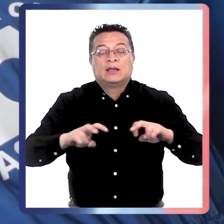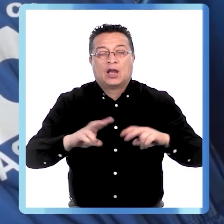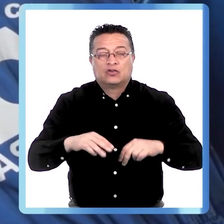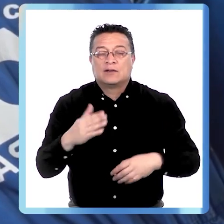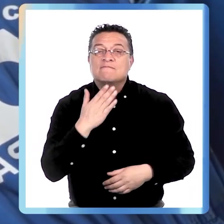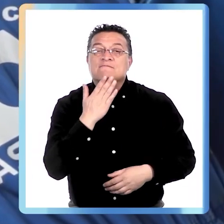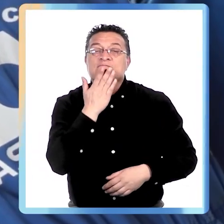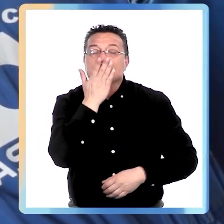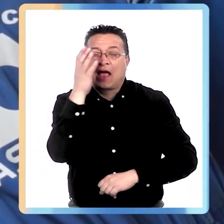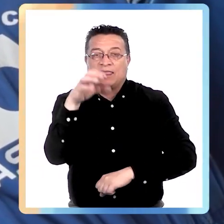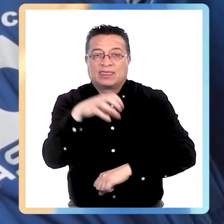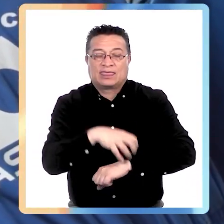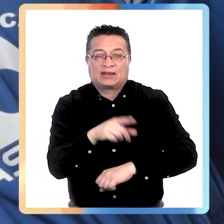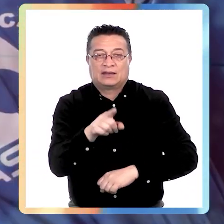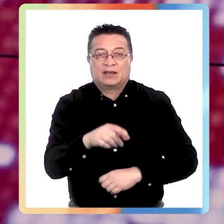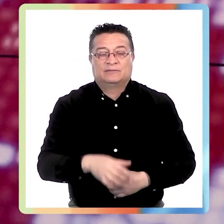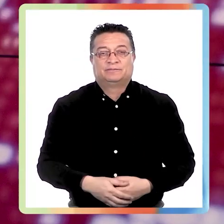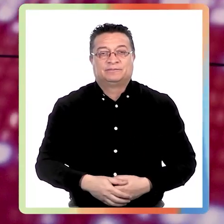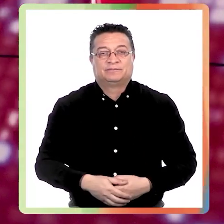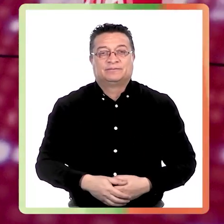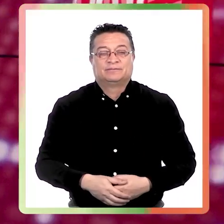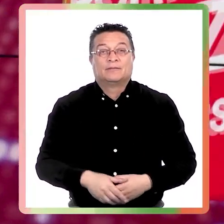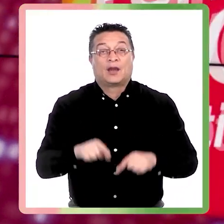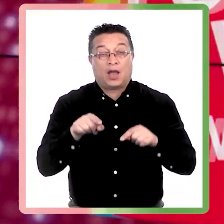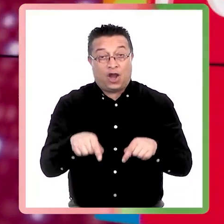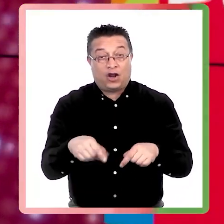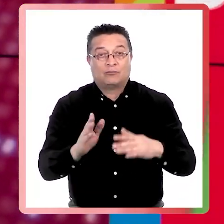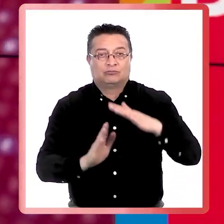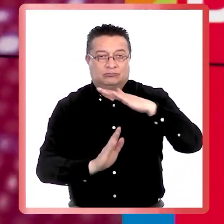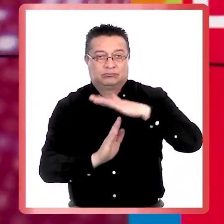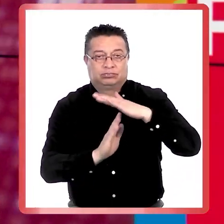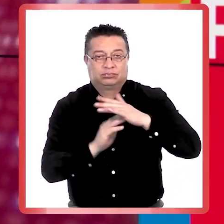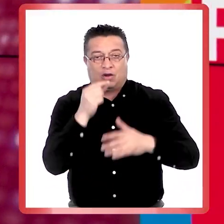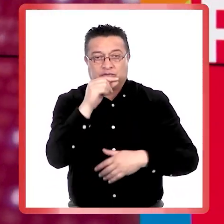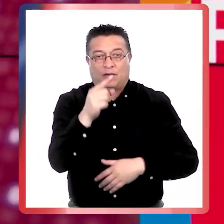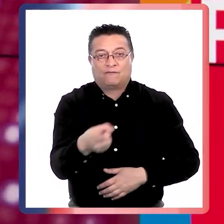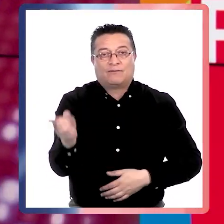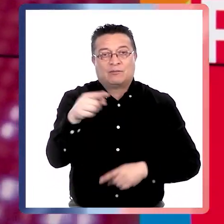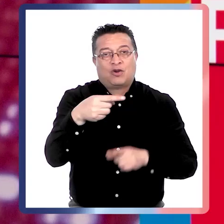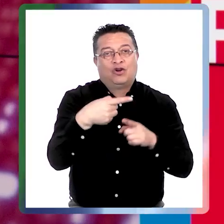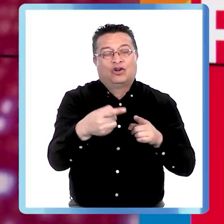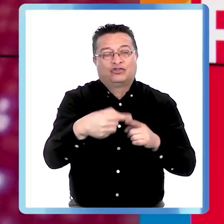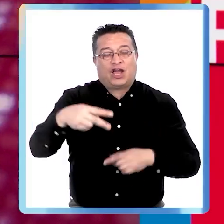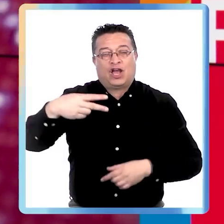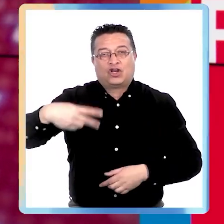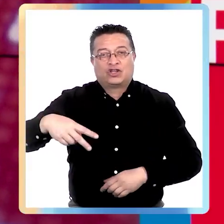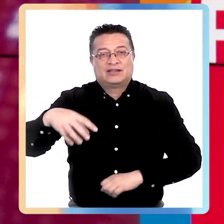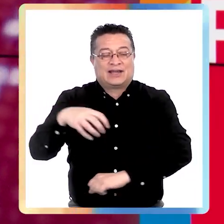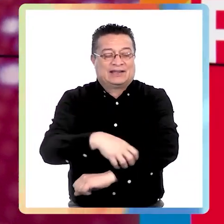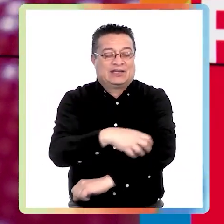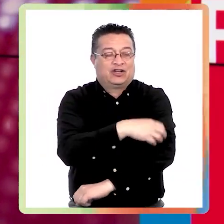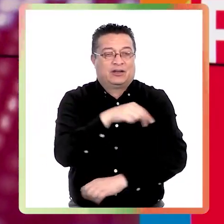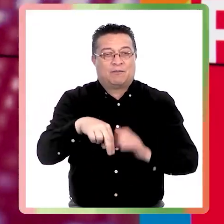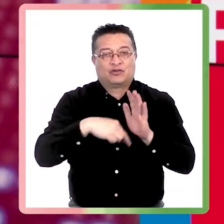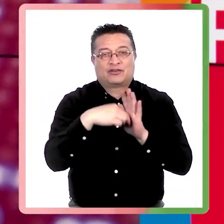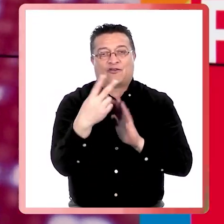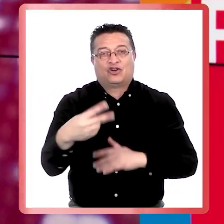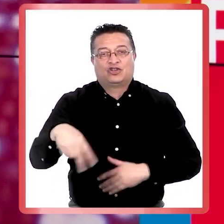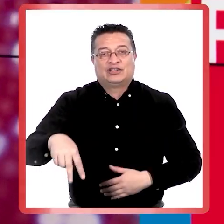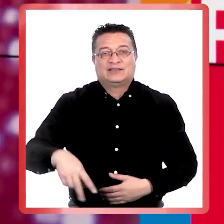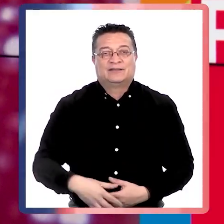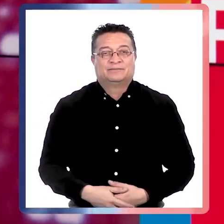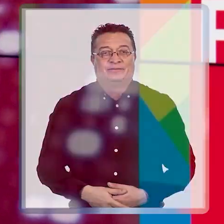investigación de la Antártica. Y con esto hacemos un pequeño alto en las noticias y ya volvemos con más información de las regiones en